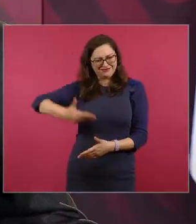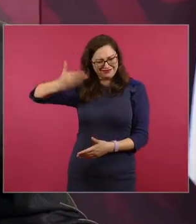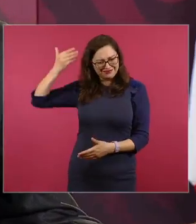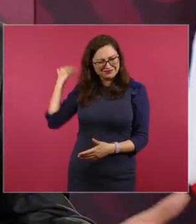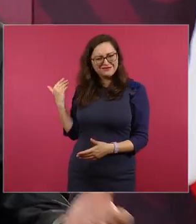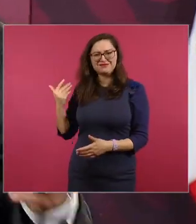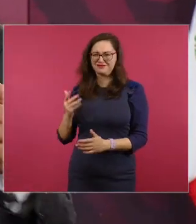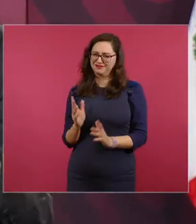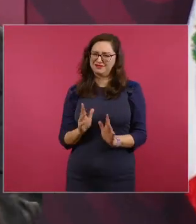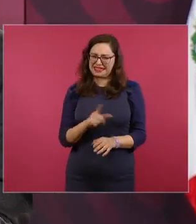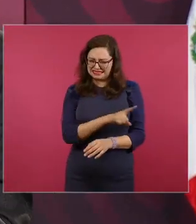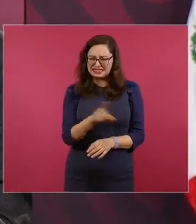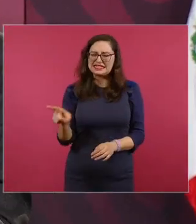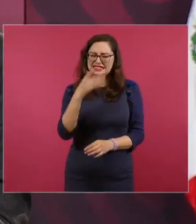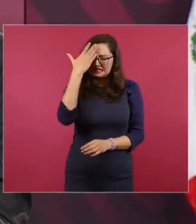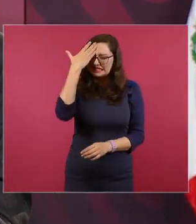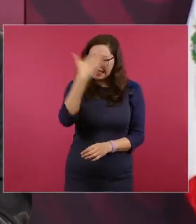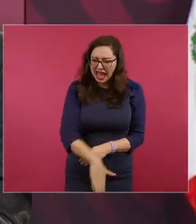tomamos la decisión